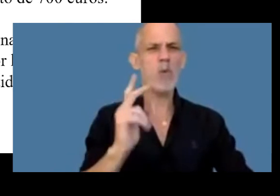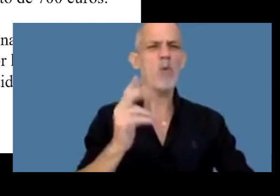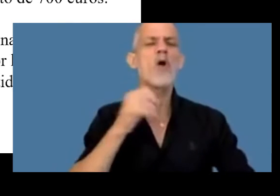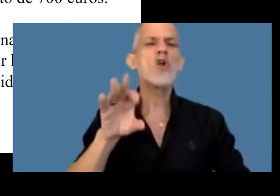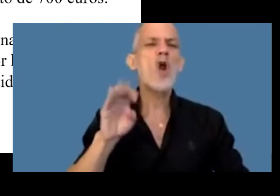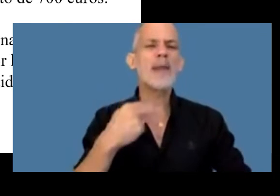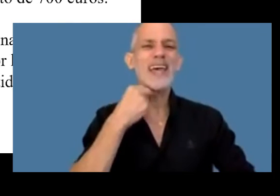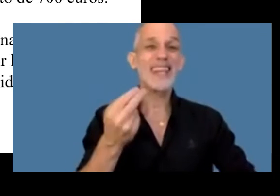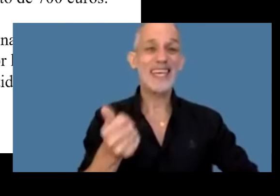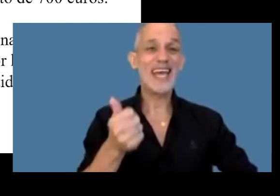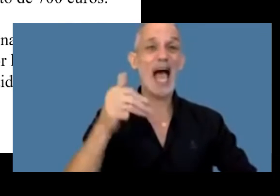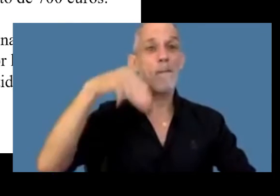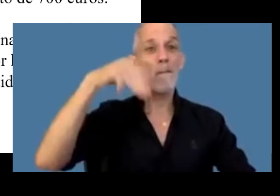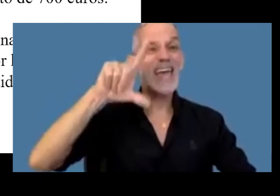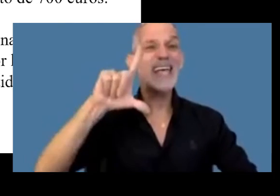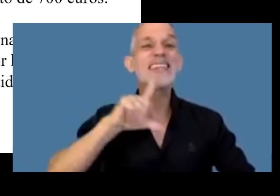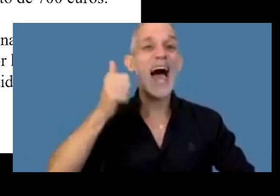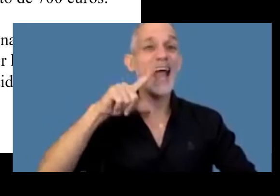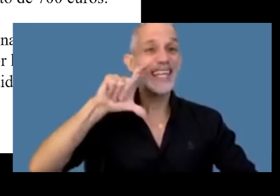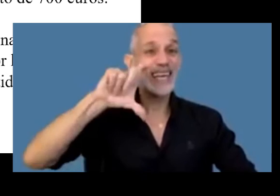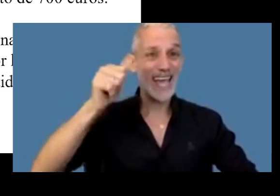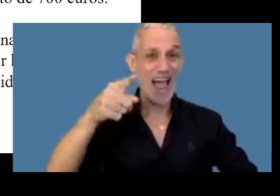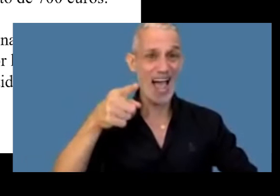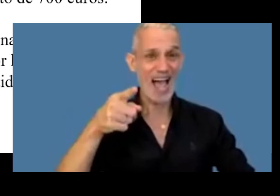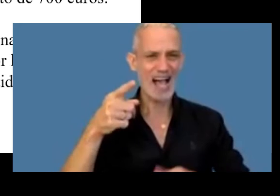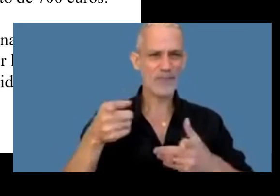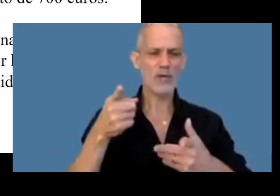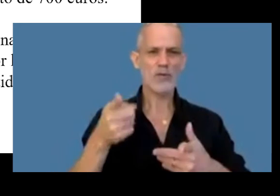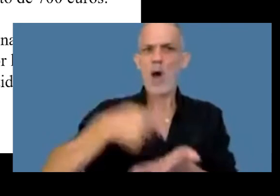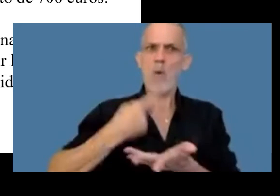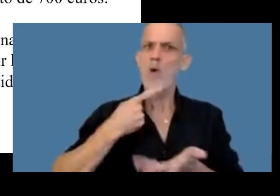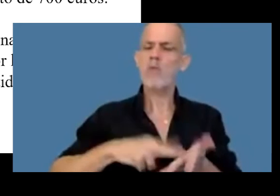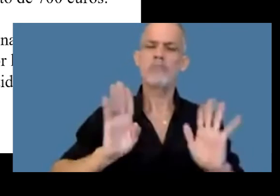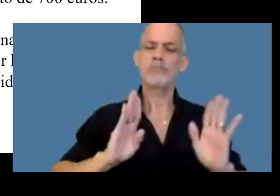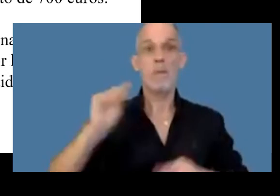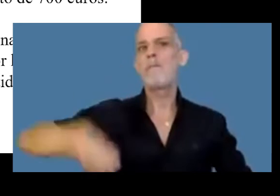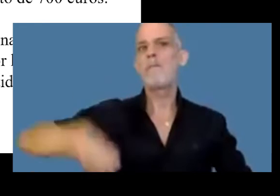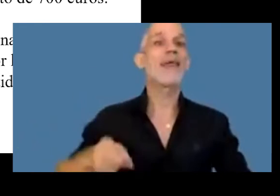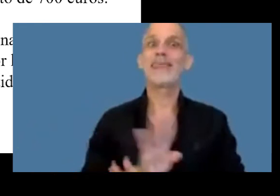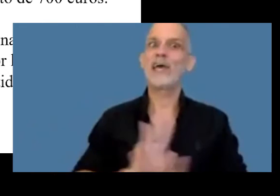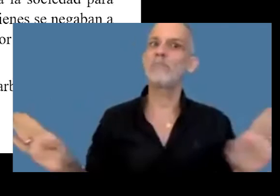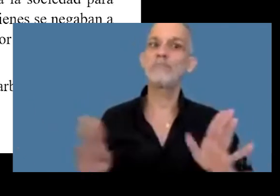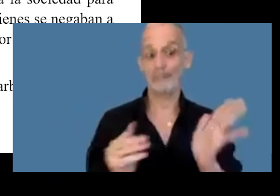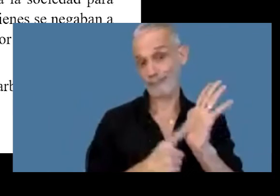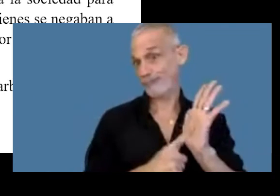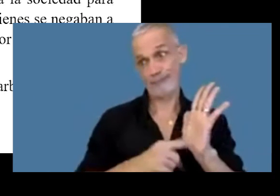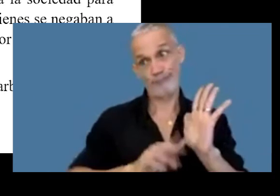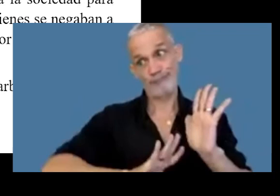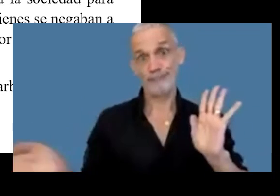nombre Metallica, y no querían pagar el impuesto, pero lamentablemente perdieron porque está previsto y así